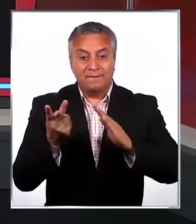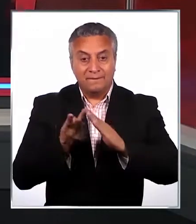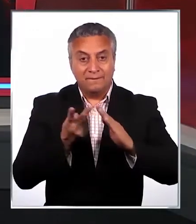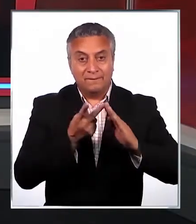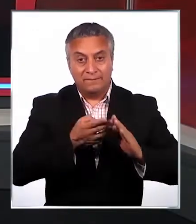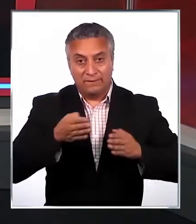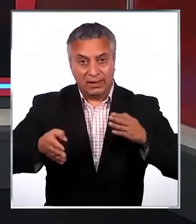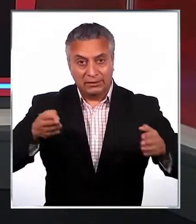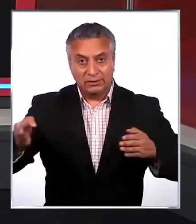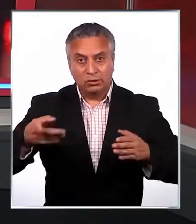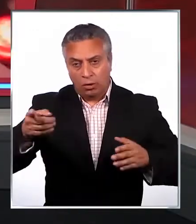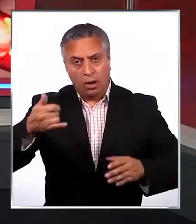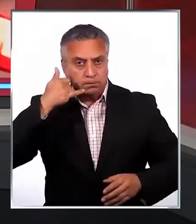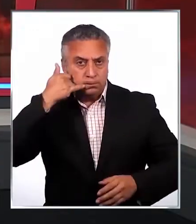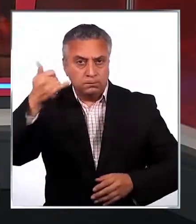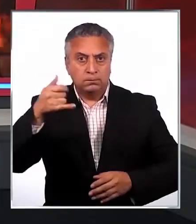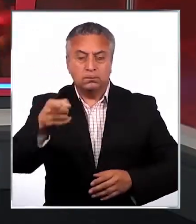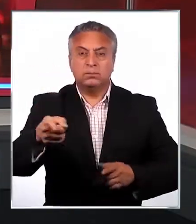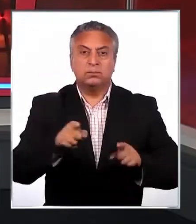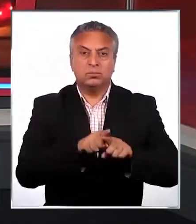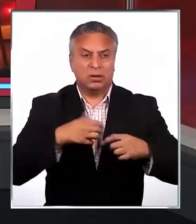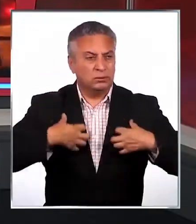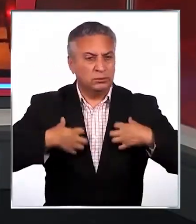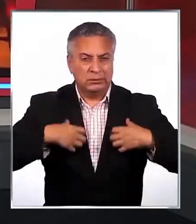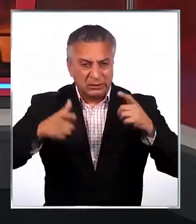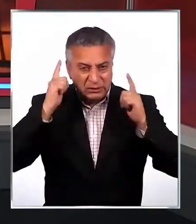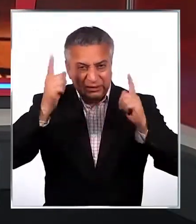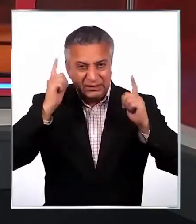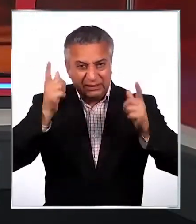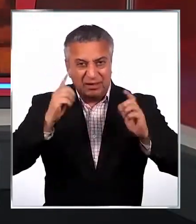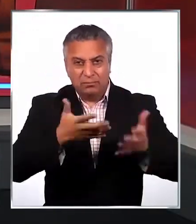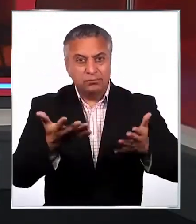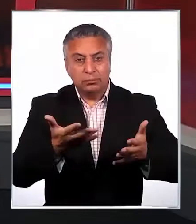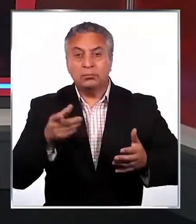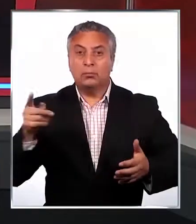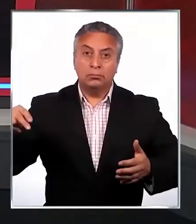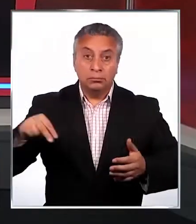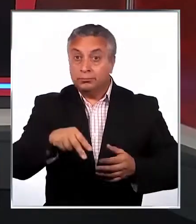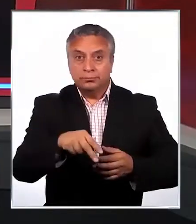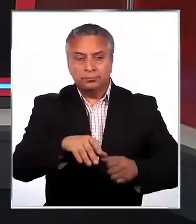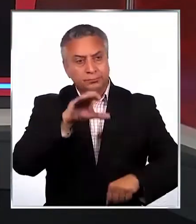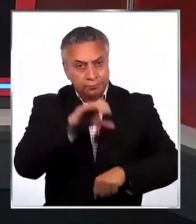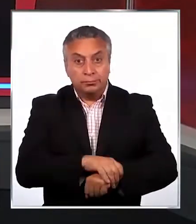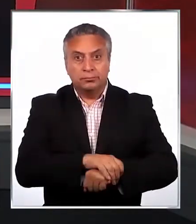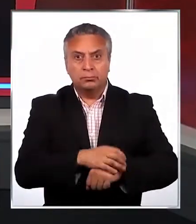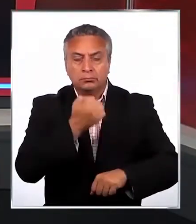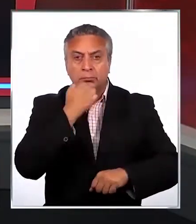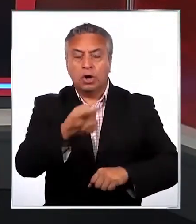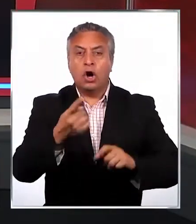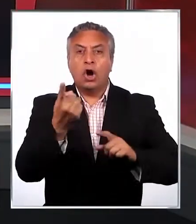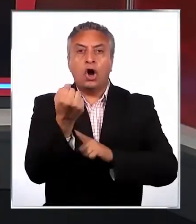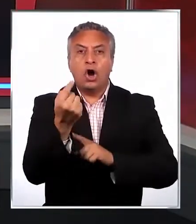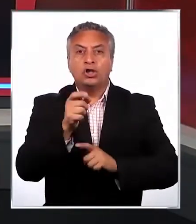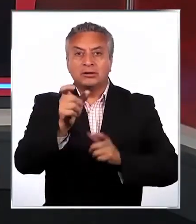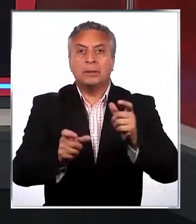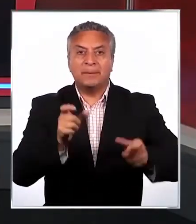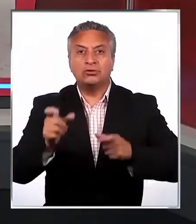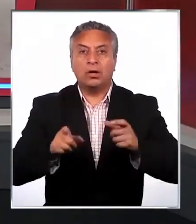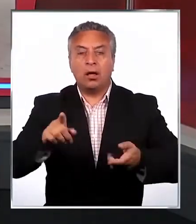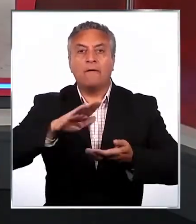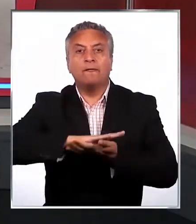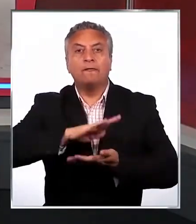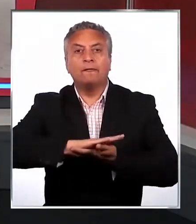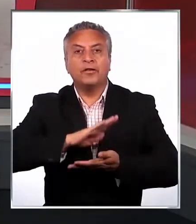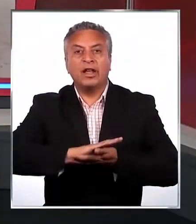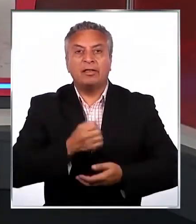Los vecinos llamaron a la policía para denunciar ruidos molestos y todo terminó con la detención de 11 personas que participaban de una fiesta